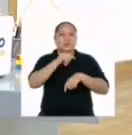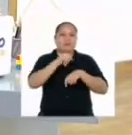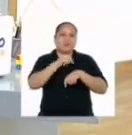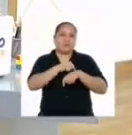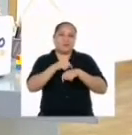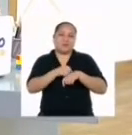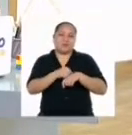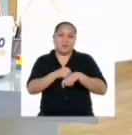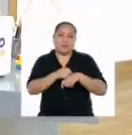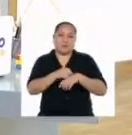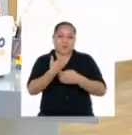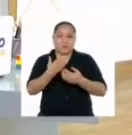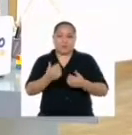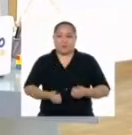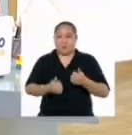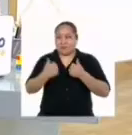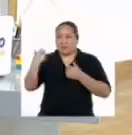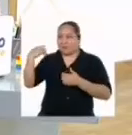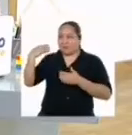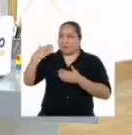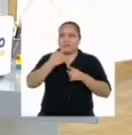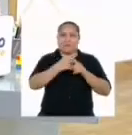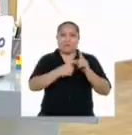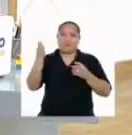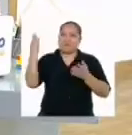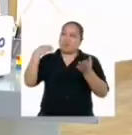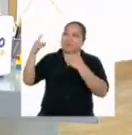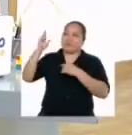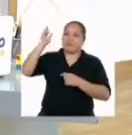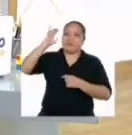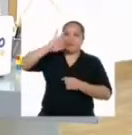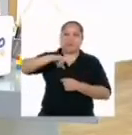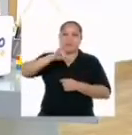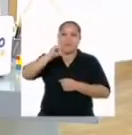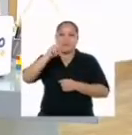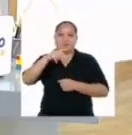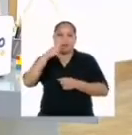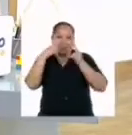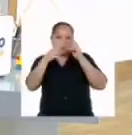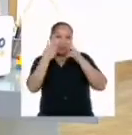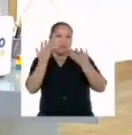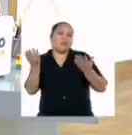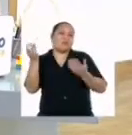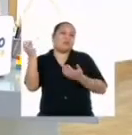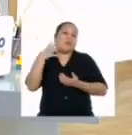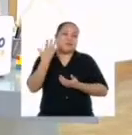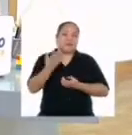Todos muy intensos en verdad, pero llamemos a la profesora Julia para que nos cuente sus impresiones.